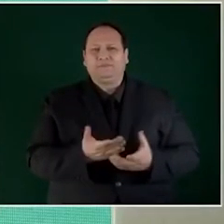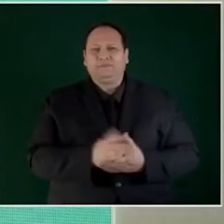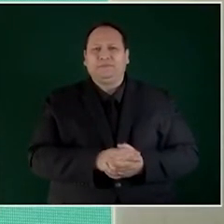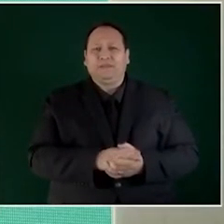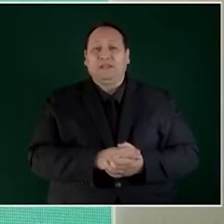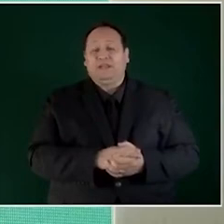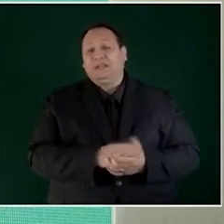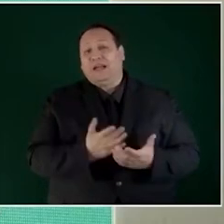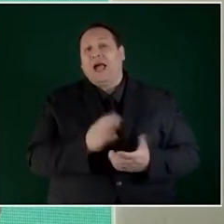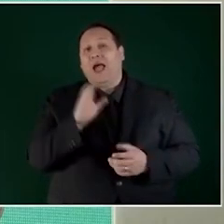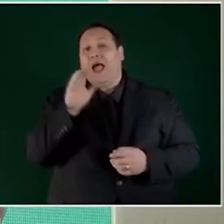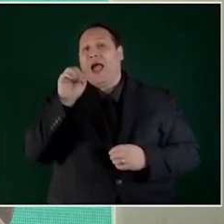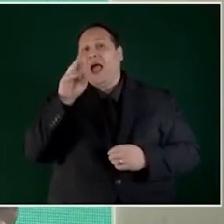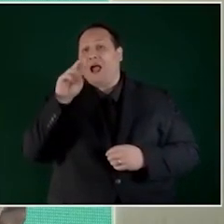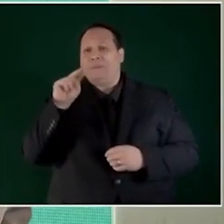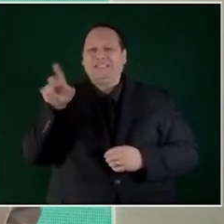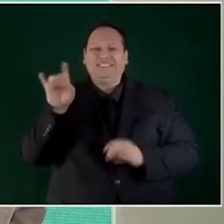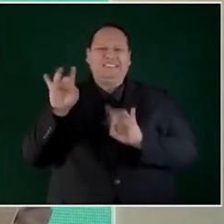De modo que Carmen